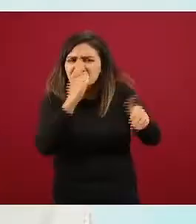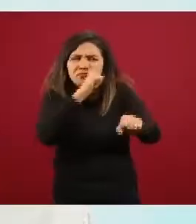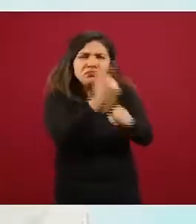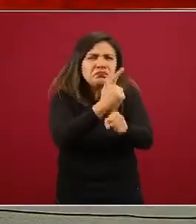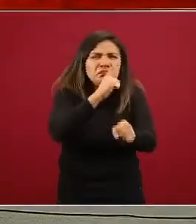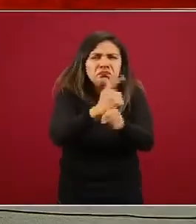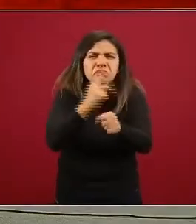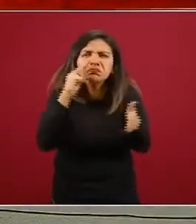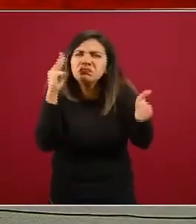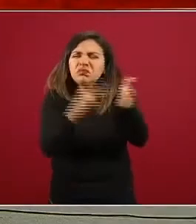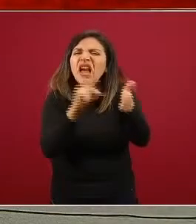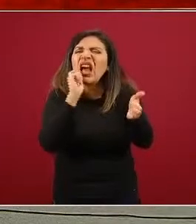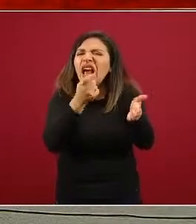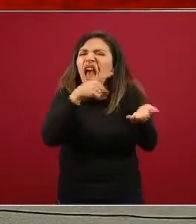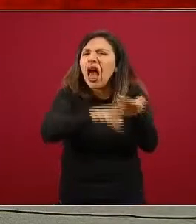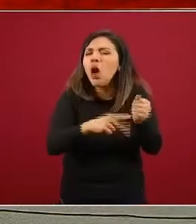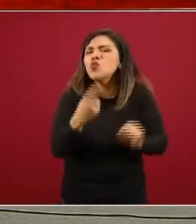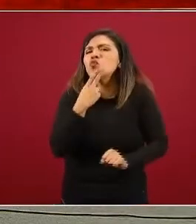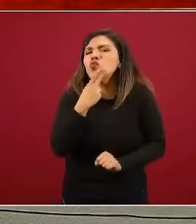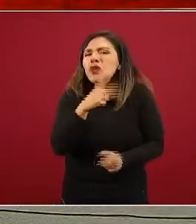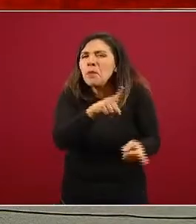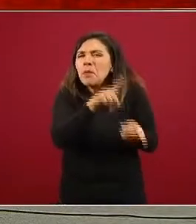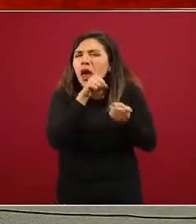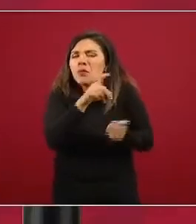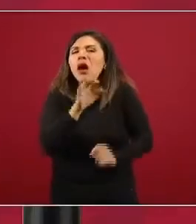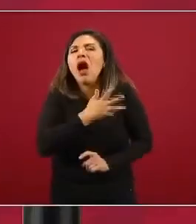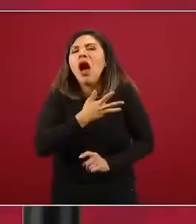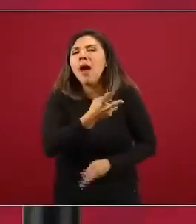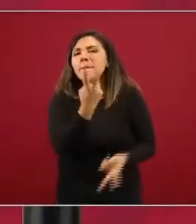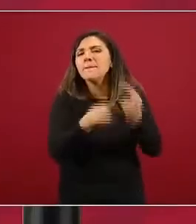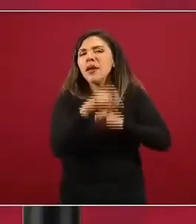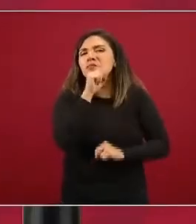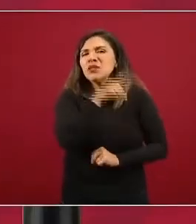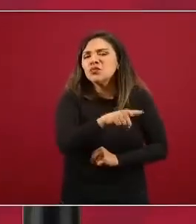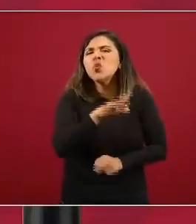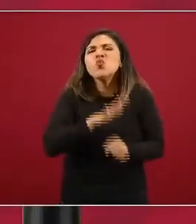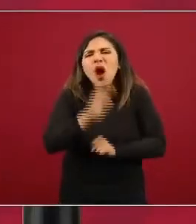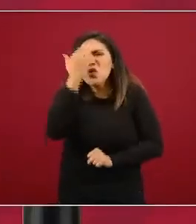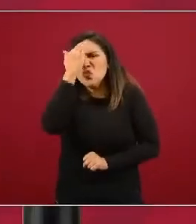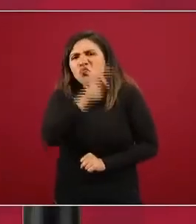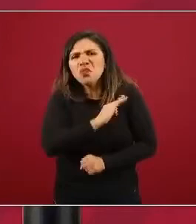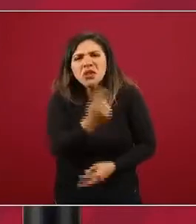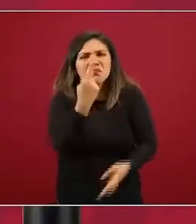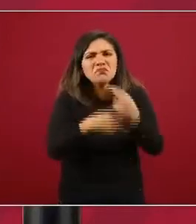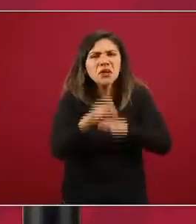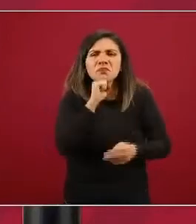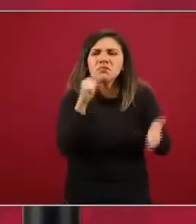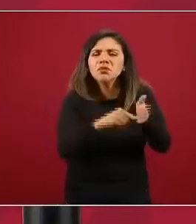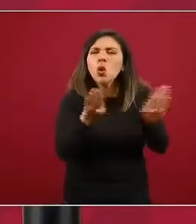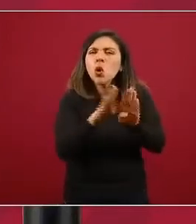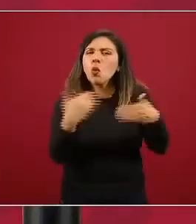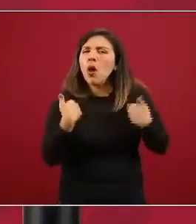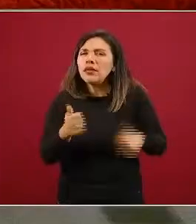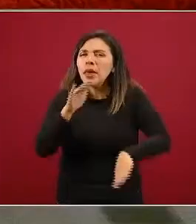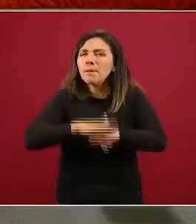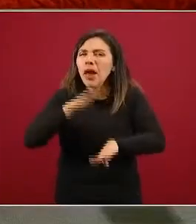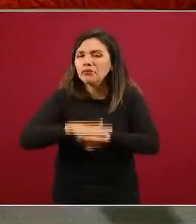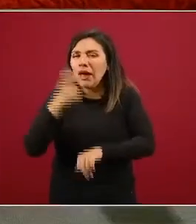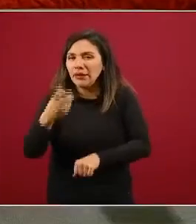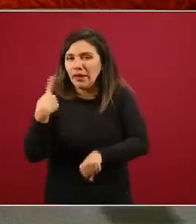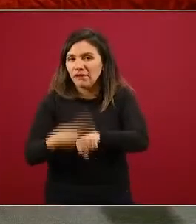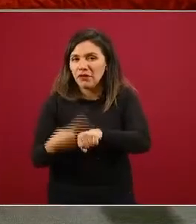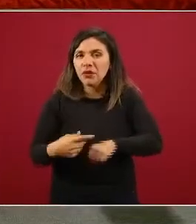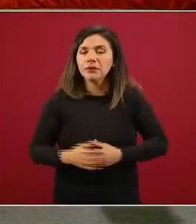encuentre qué información útil se puede generar, qué conocimiento útil se puede generar para entender el fenómeno epidémico.